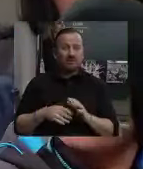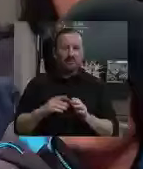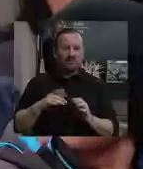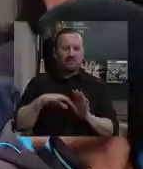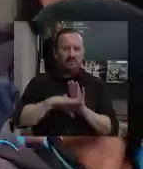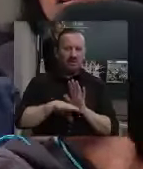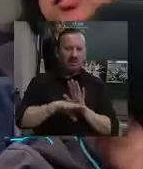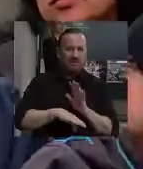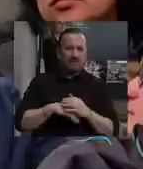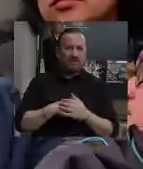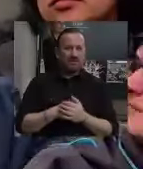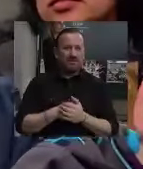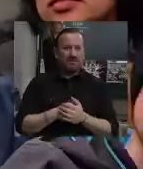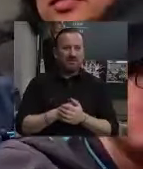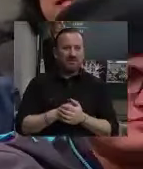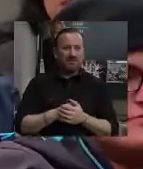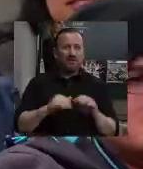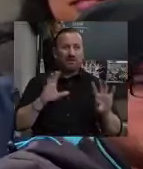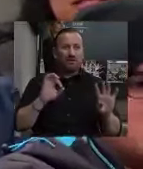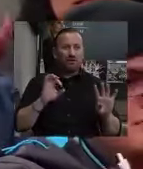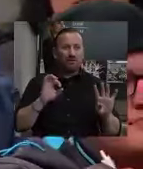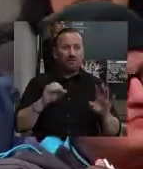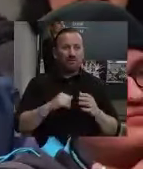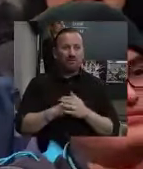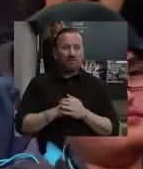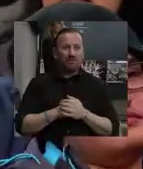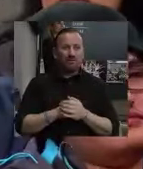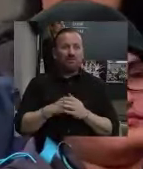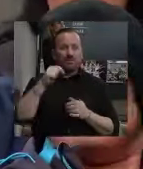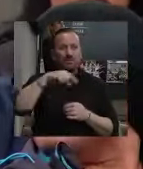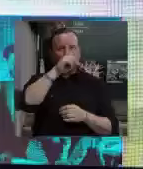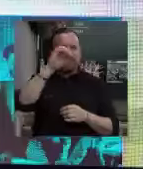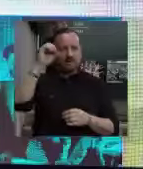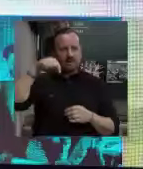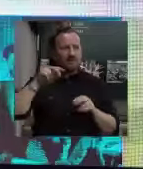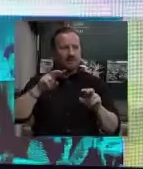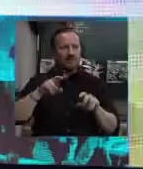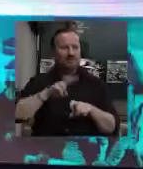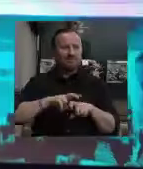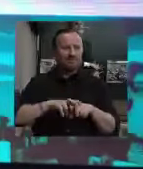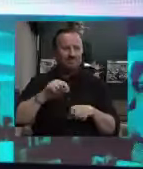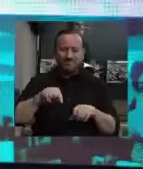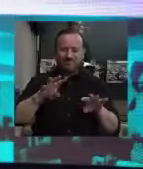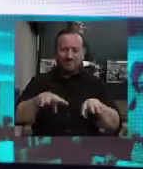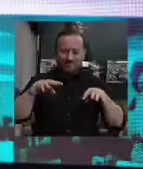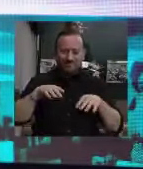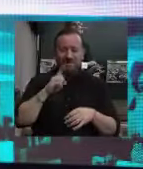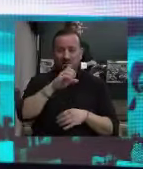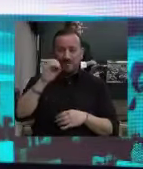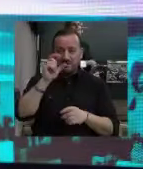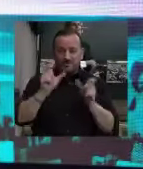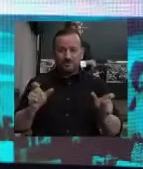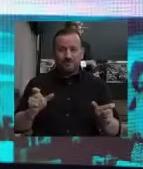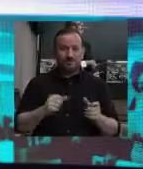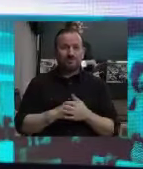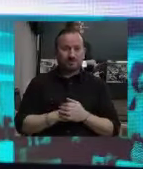menos menos 90 Pues es que no cuas 100 vea Pedro me da la razón 100